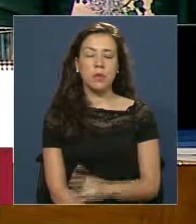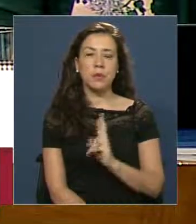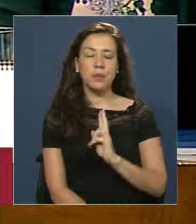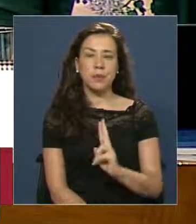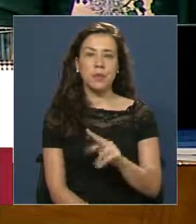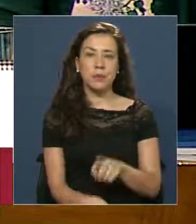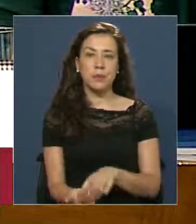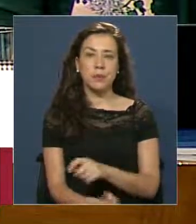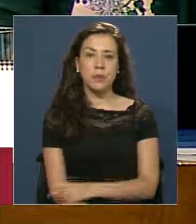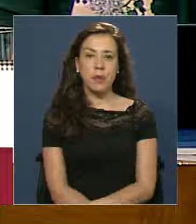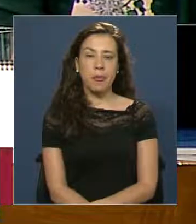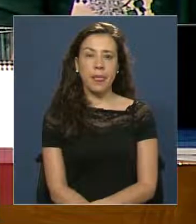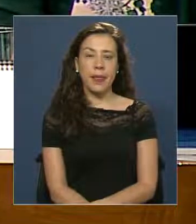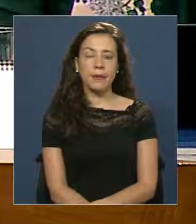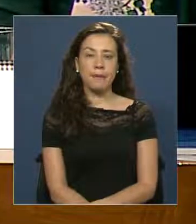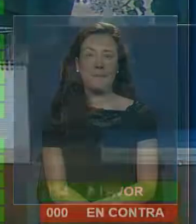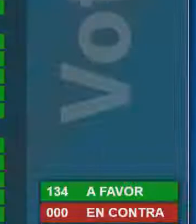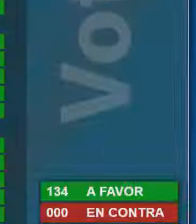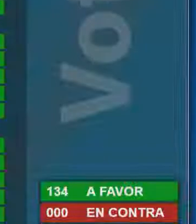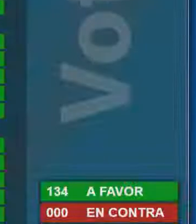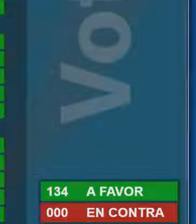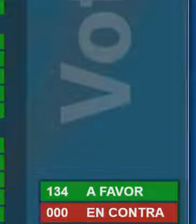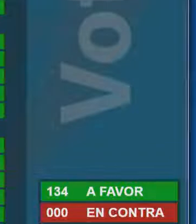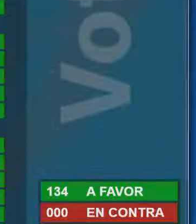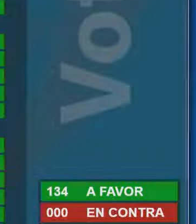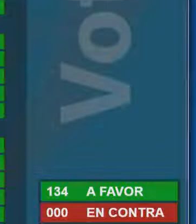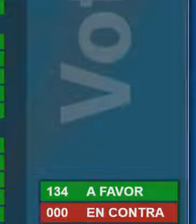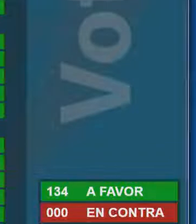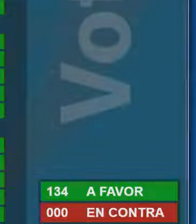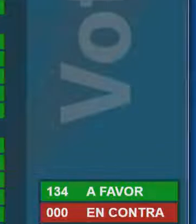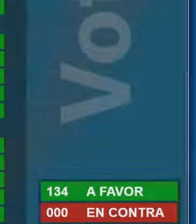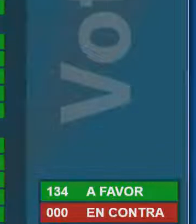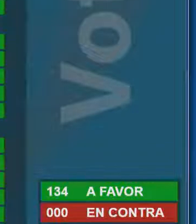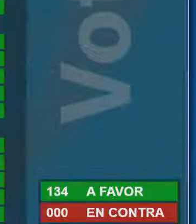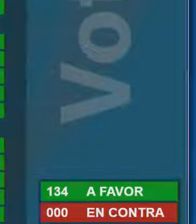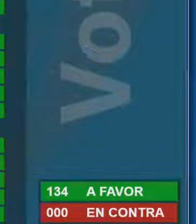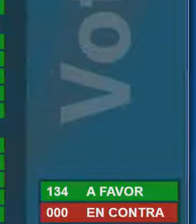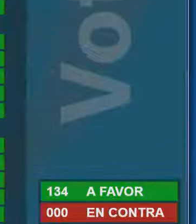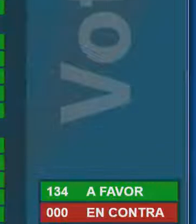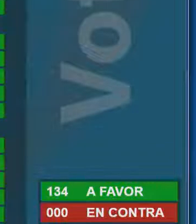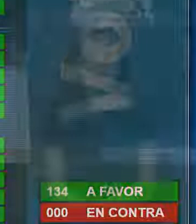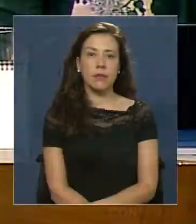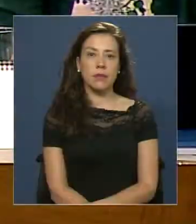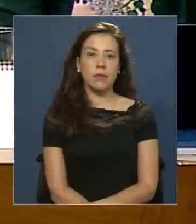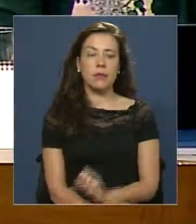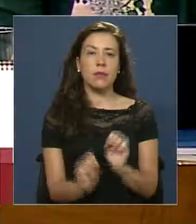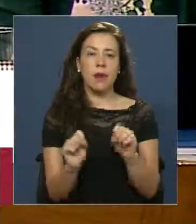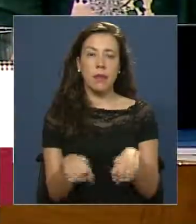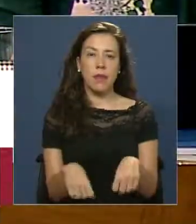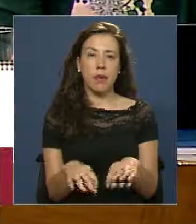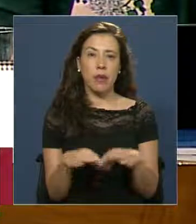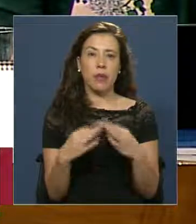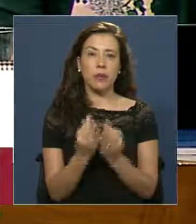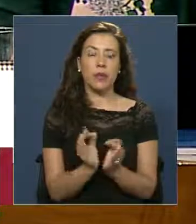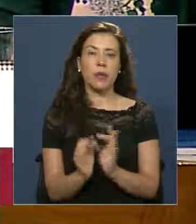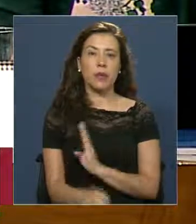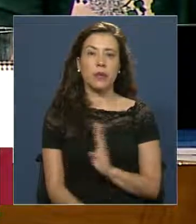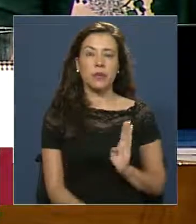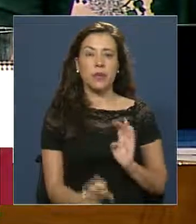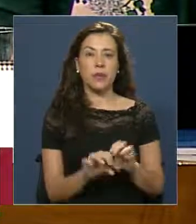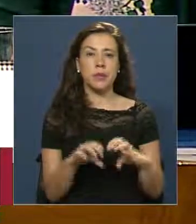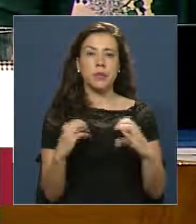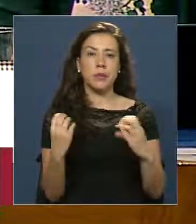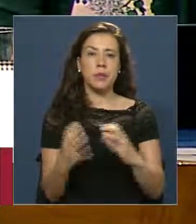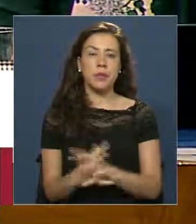Resultado de la votación. Por la afirmativa, 134 votos. Aprobado por unanimidad.